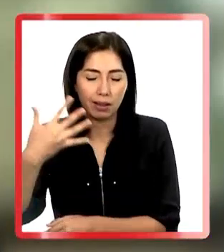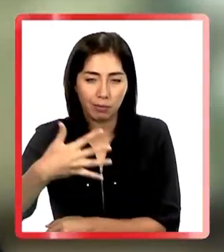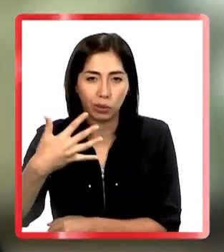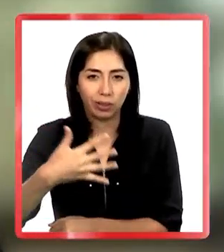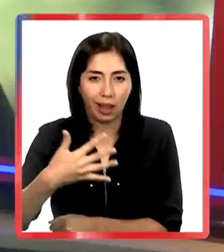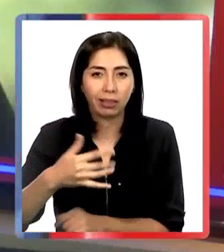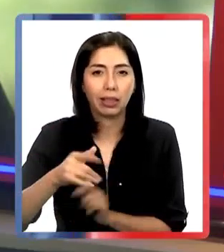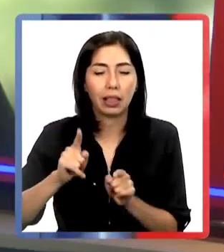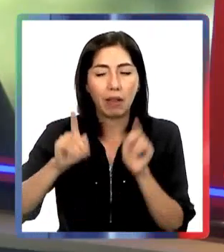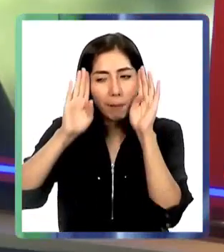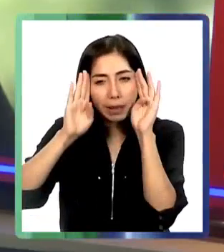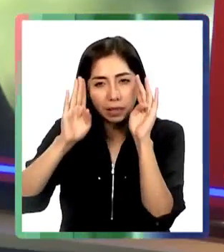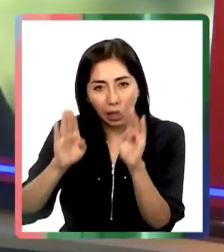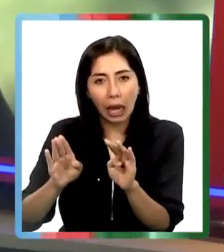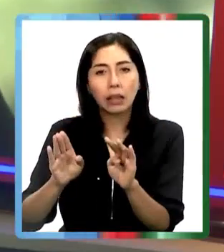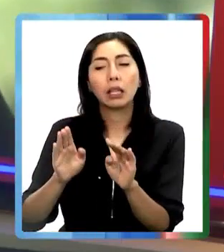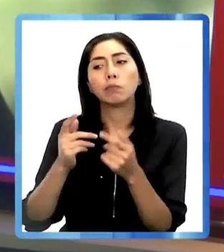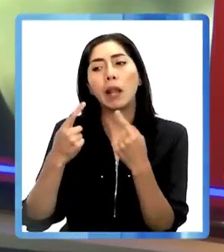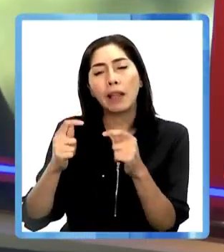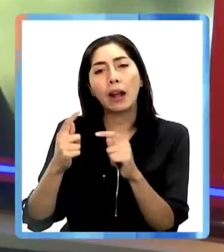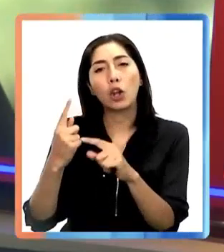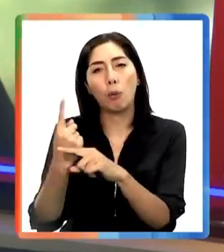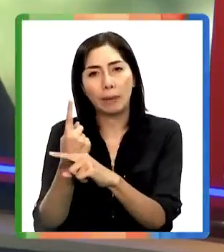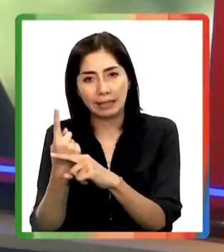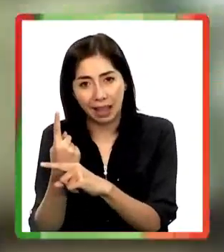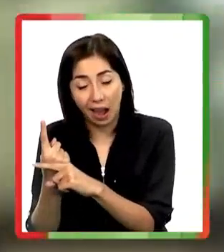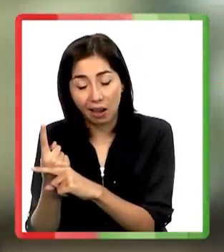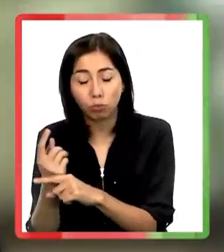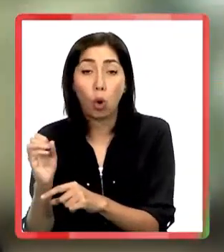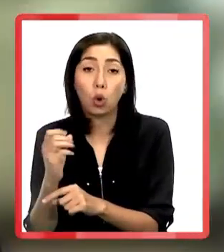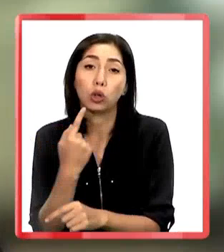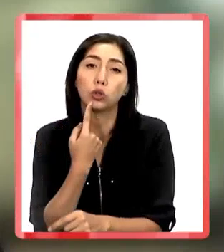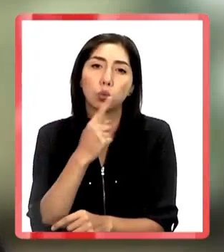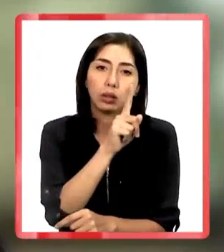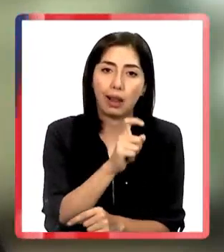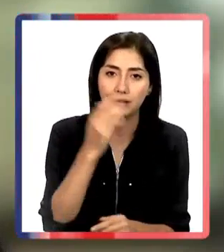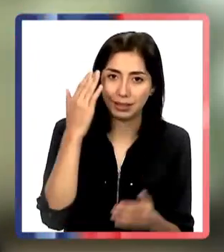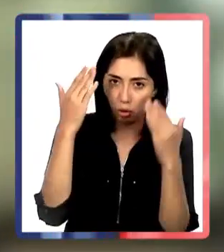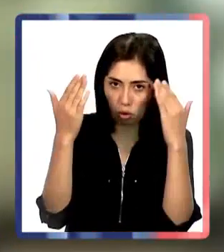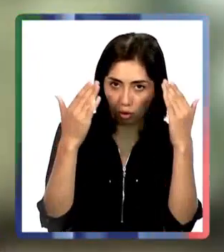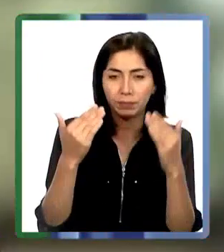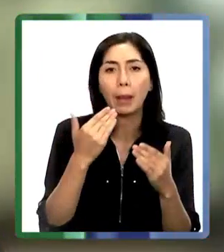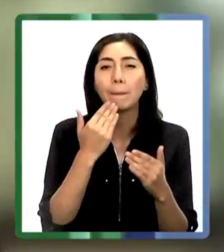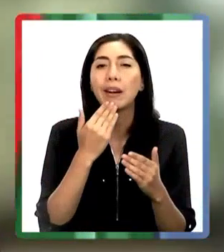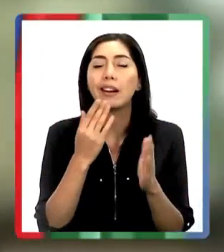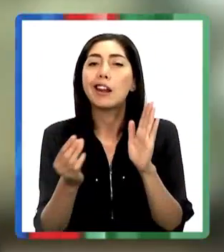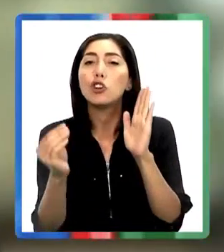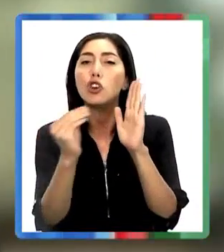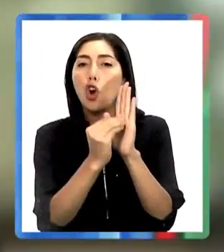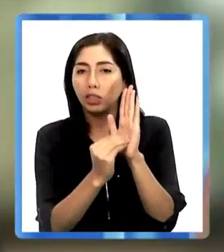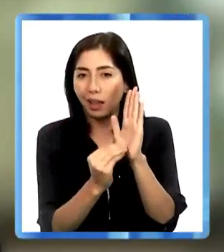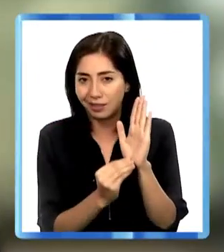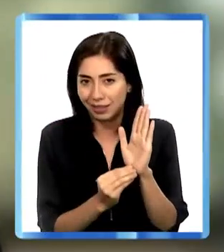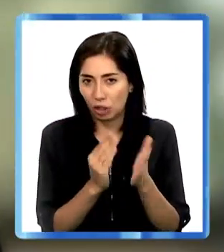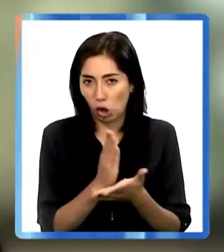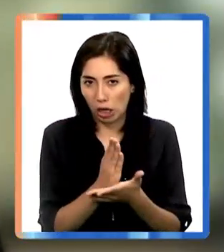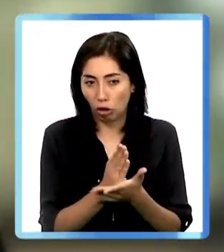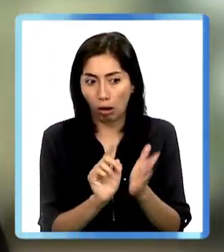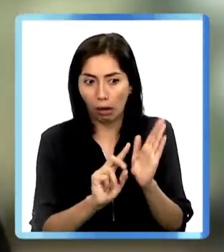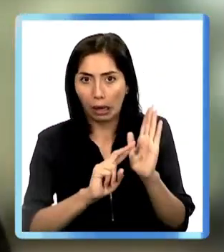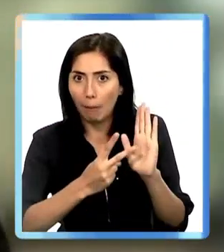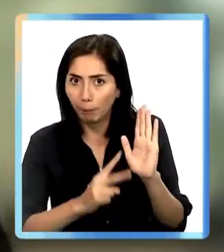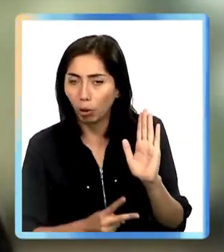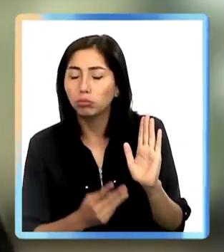son importantes de estar pendientes, de conversarlas con él y de consultar si fuera necesario. Cambios en el rendimiento escolar